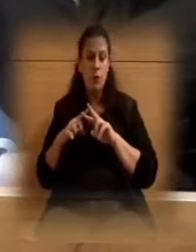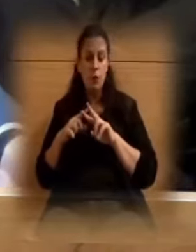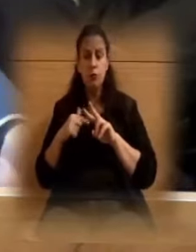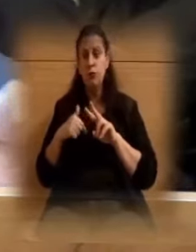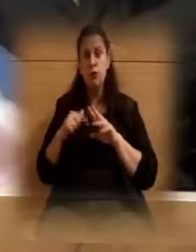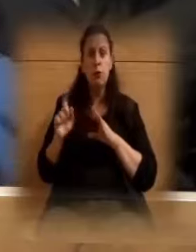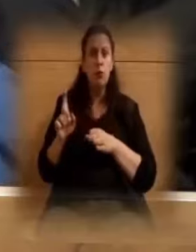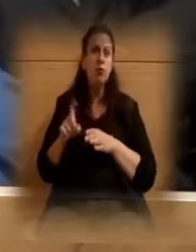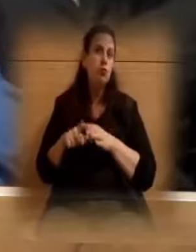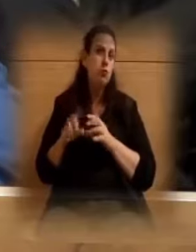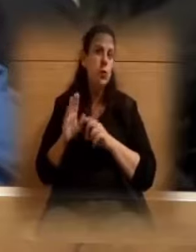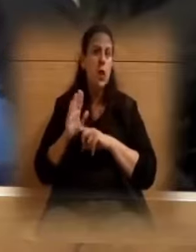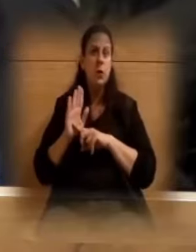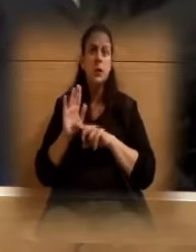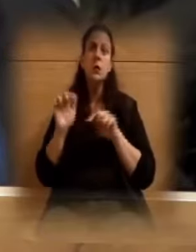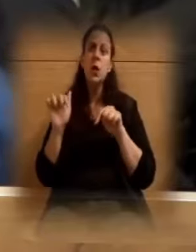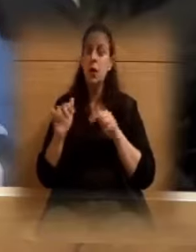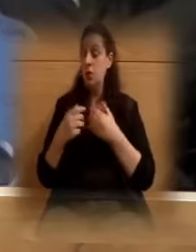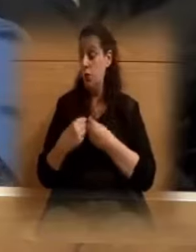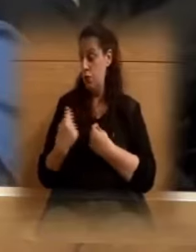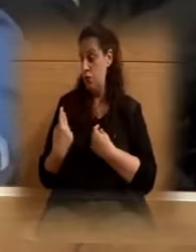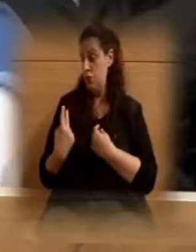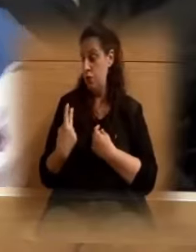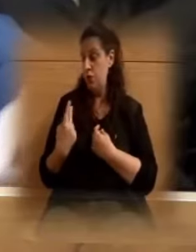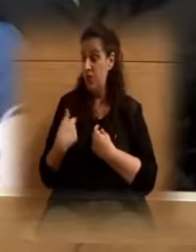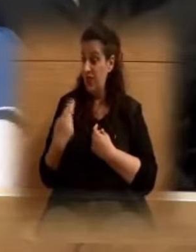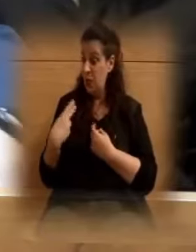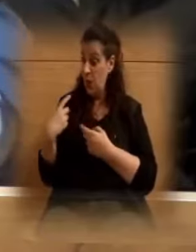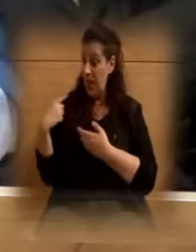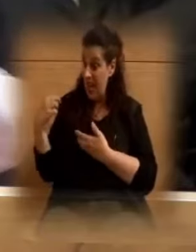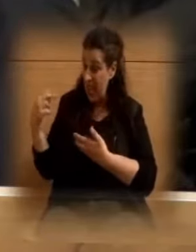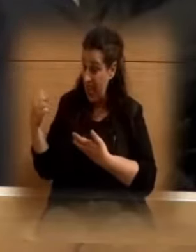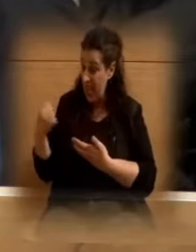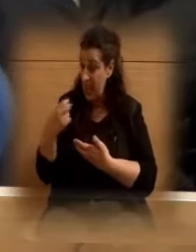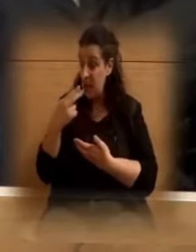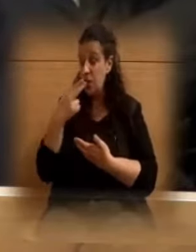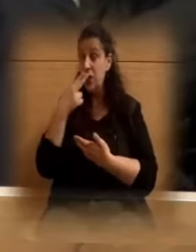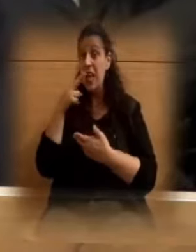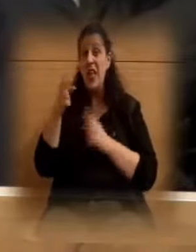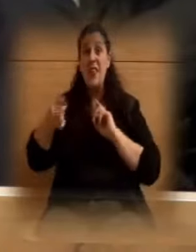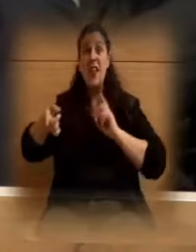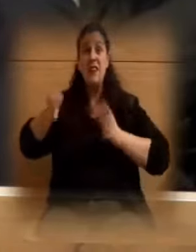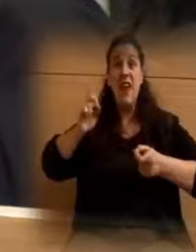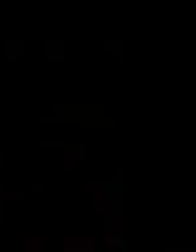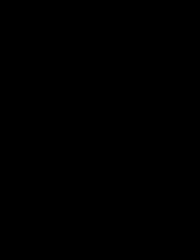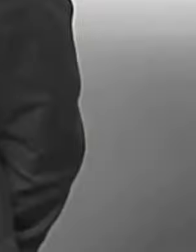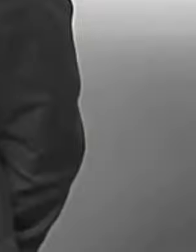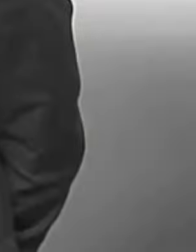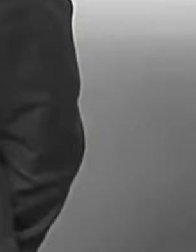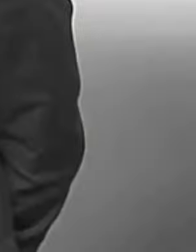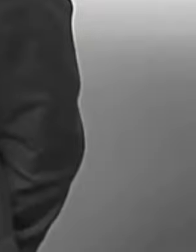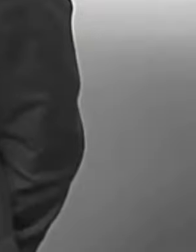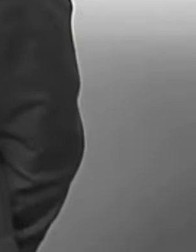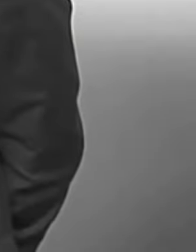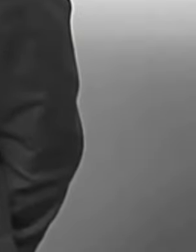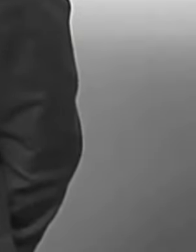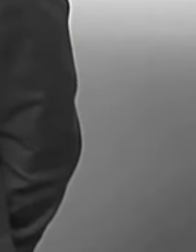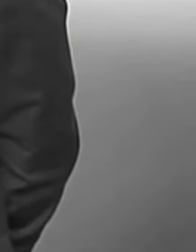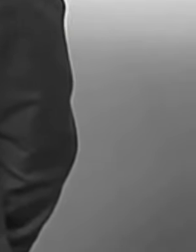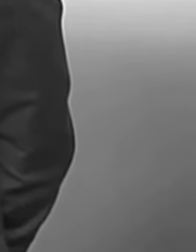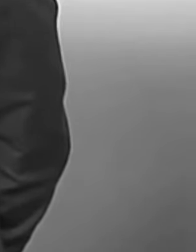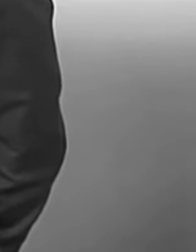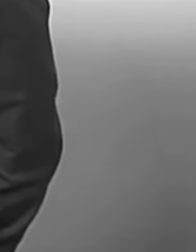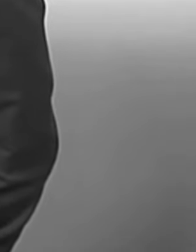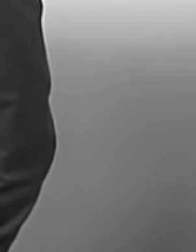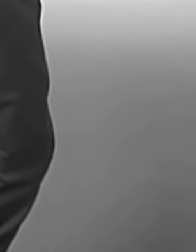cual yo represento aquí con mi compañero somos Los herederos del franquismo que no encontrarán ni una condenar el franquismo no